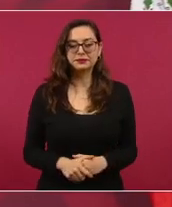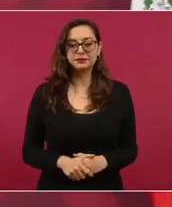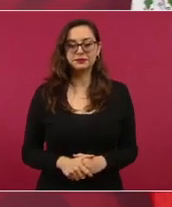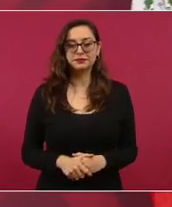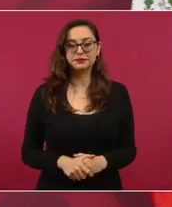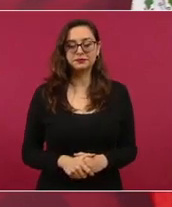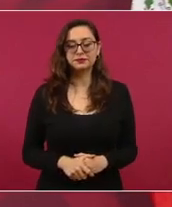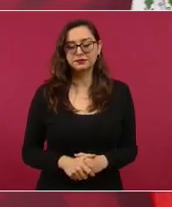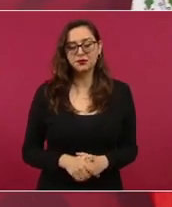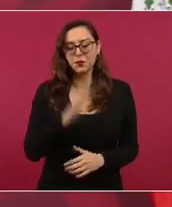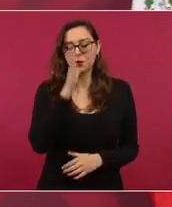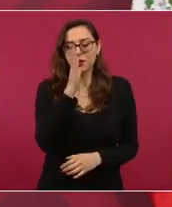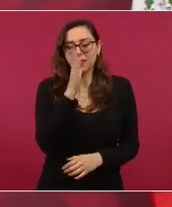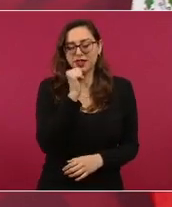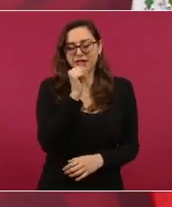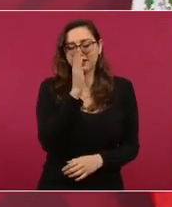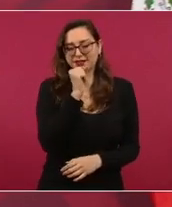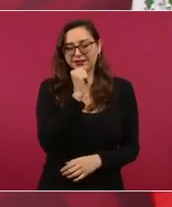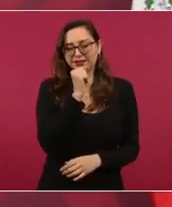Eso no.